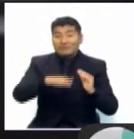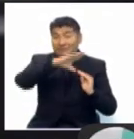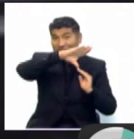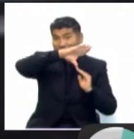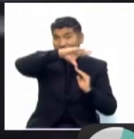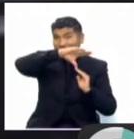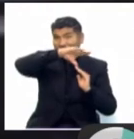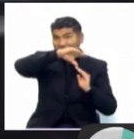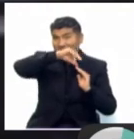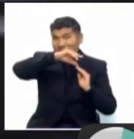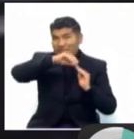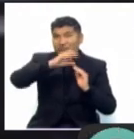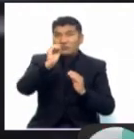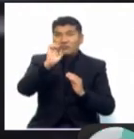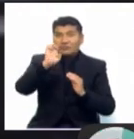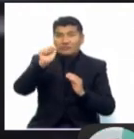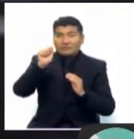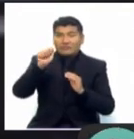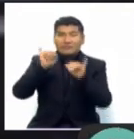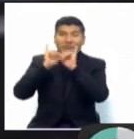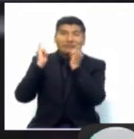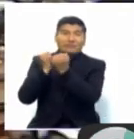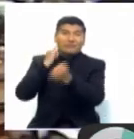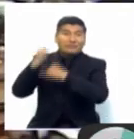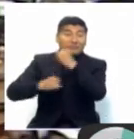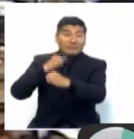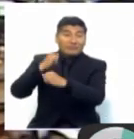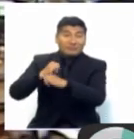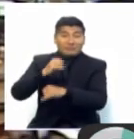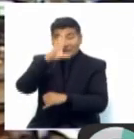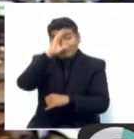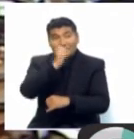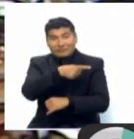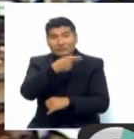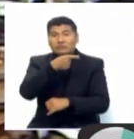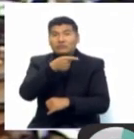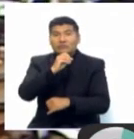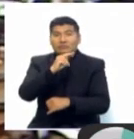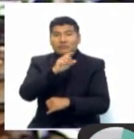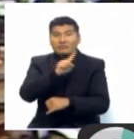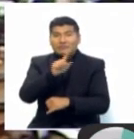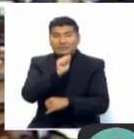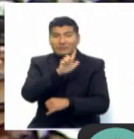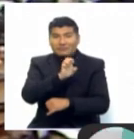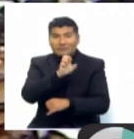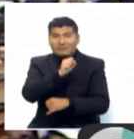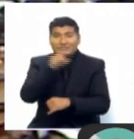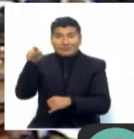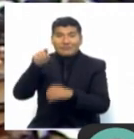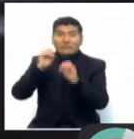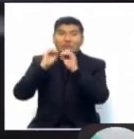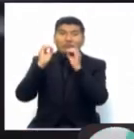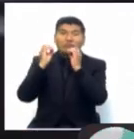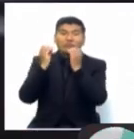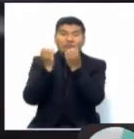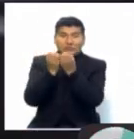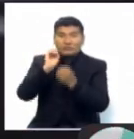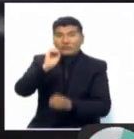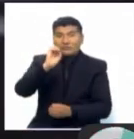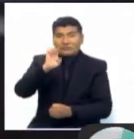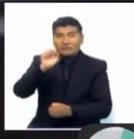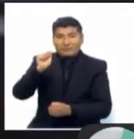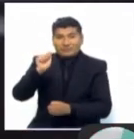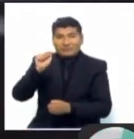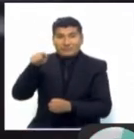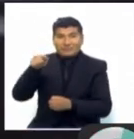ante la Organización de Estados Americanos, José Alberto González, aclaró este miércoles ante los miembros de ese organismo internacional que el órgano